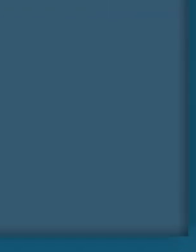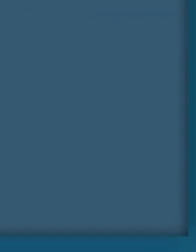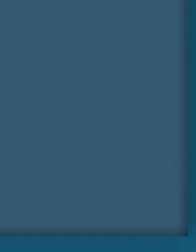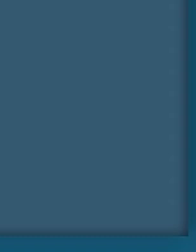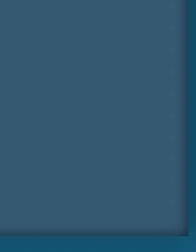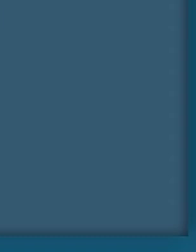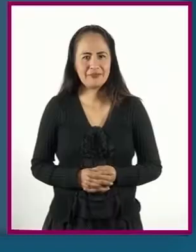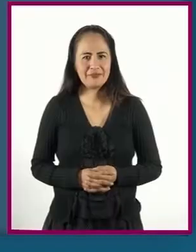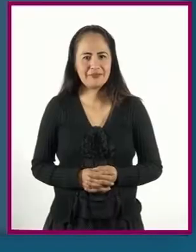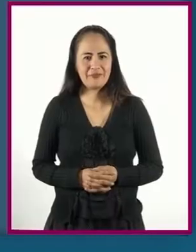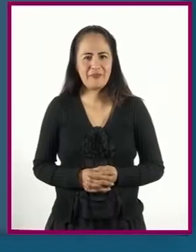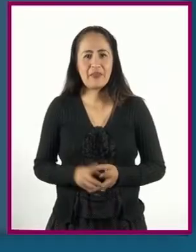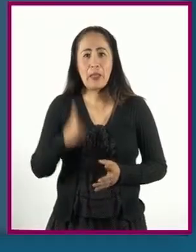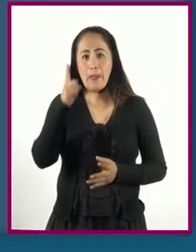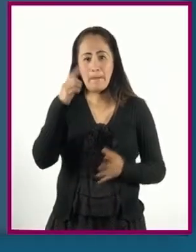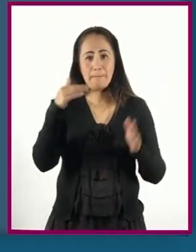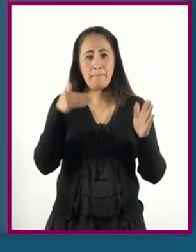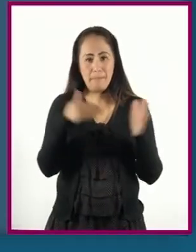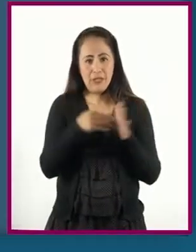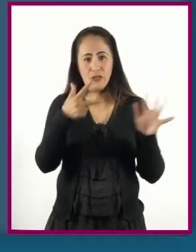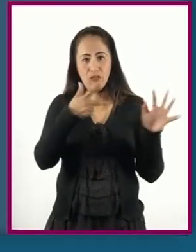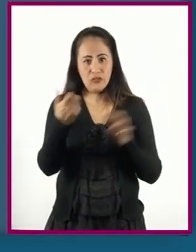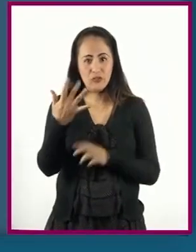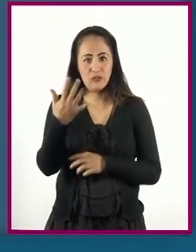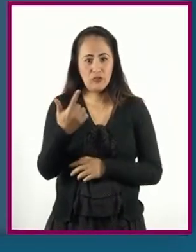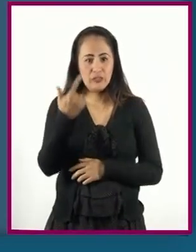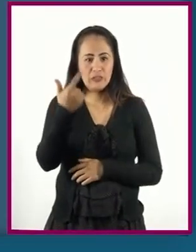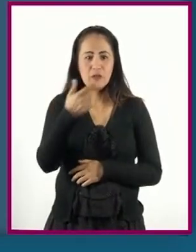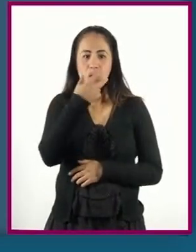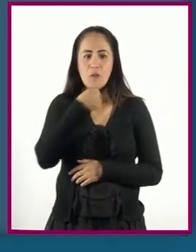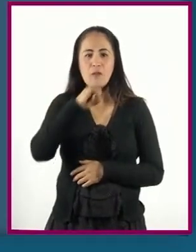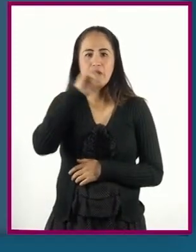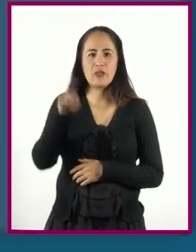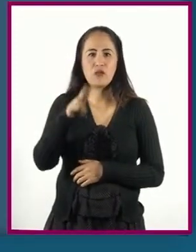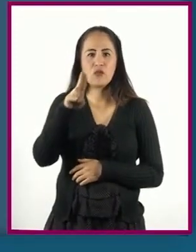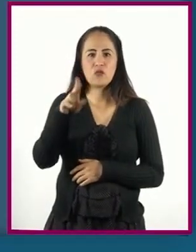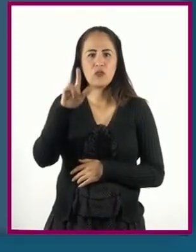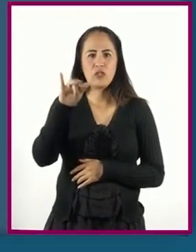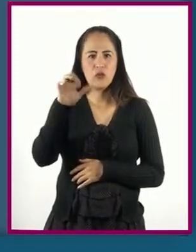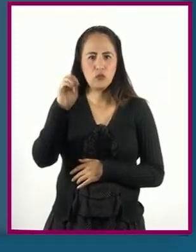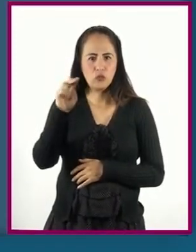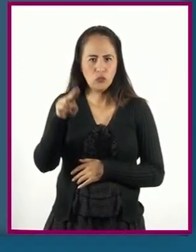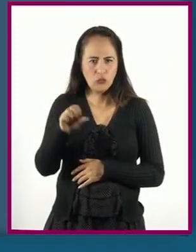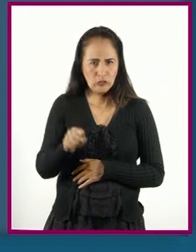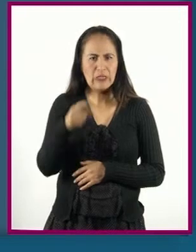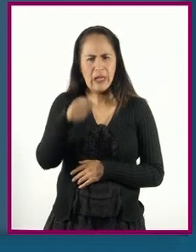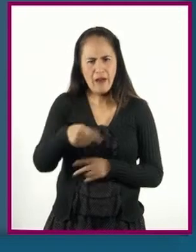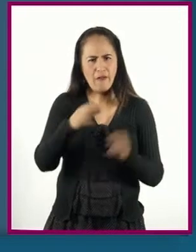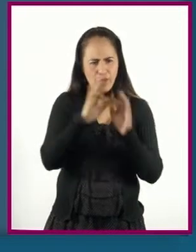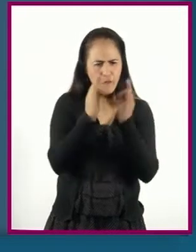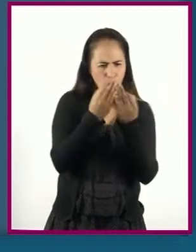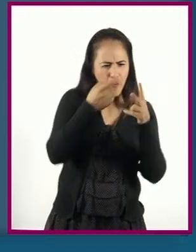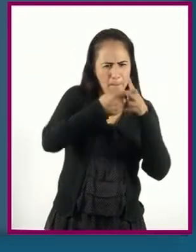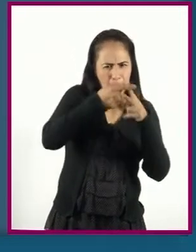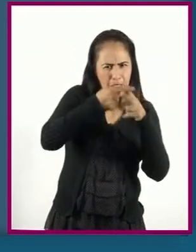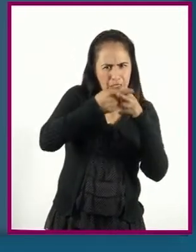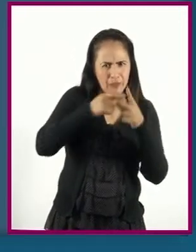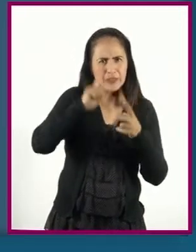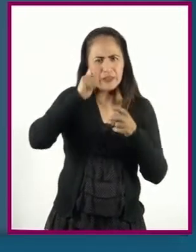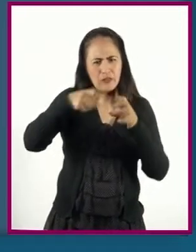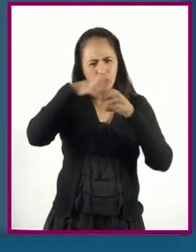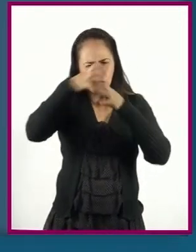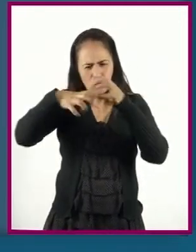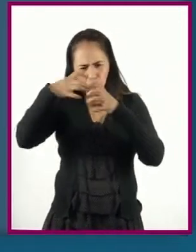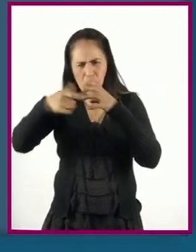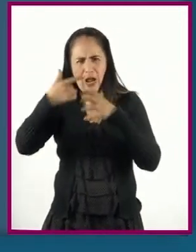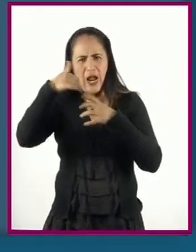En 1857, Julius Clausius desarrolla este modelo de forma matemática y establece que el choque entre las partículas de